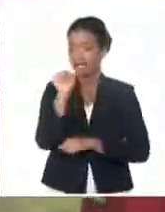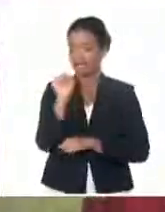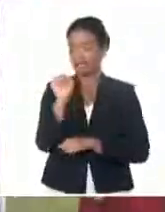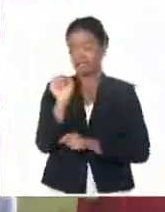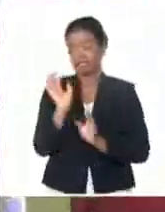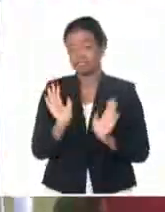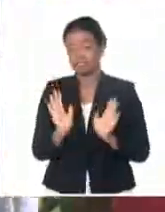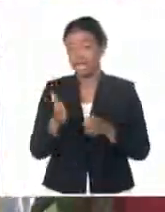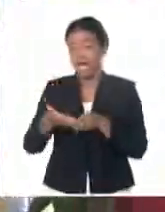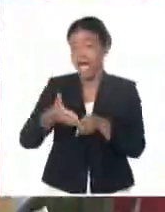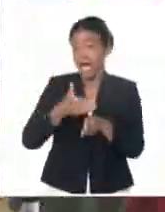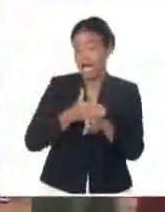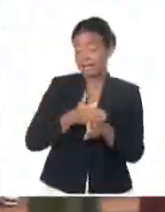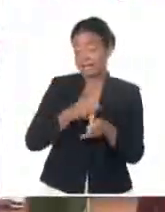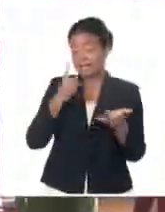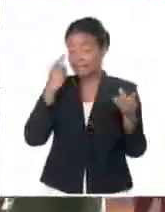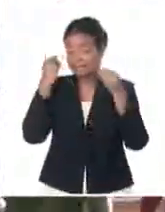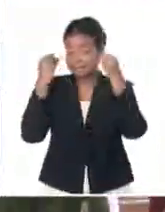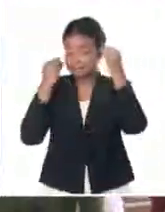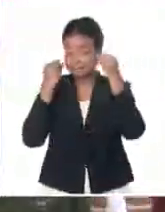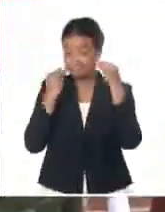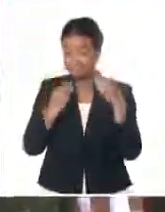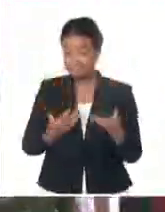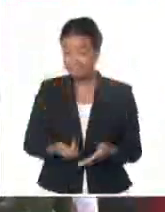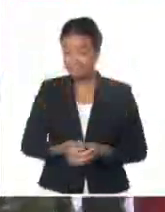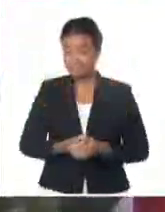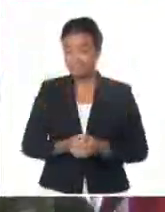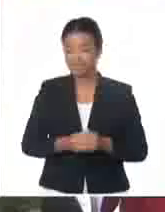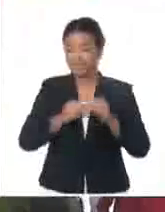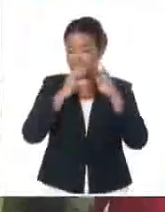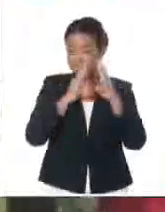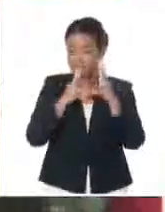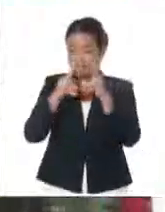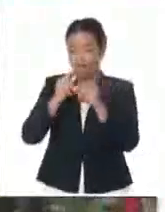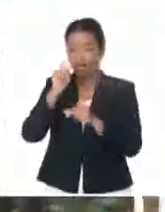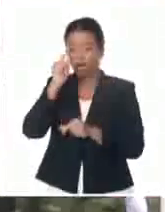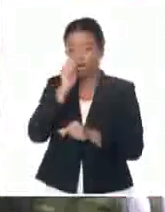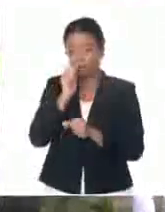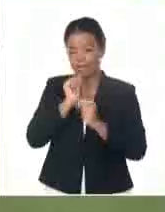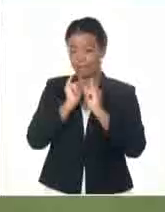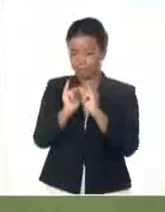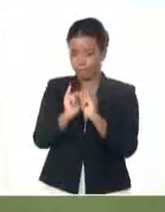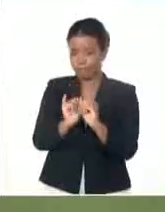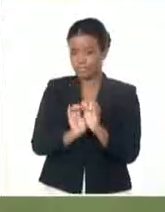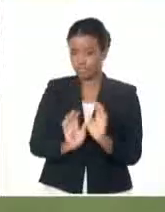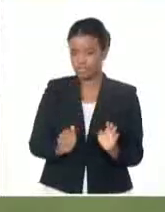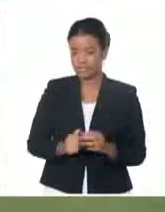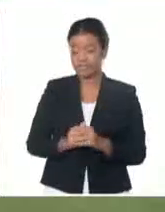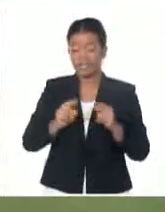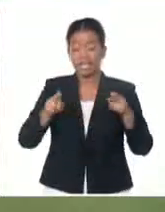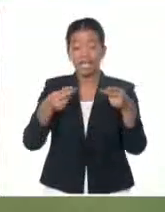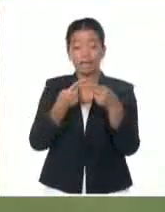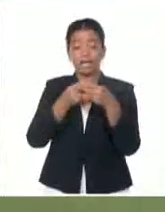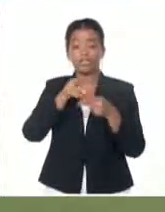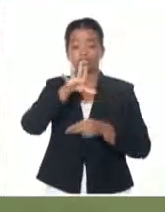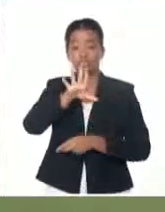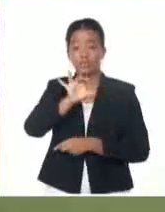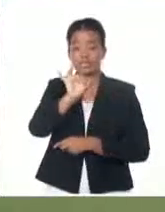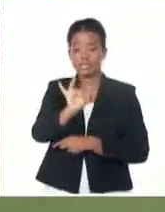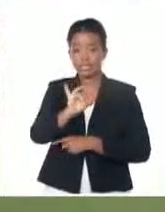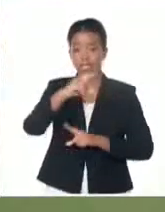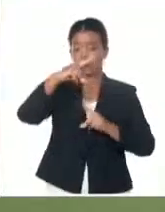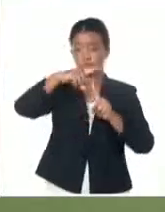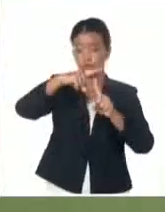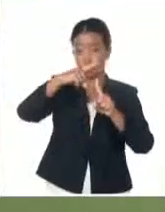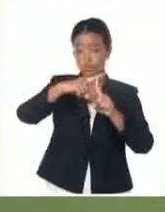dos antecedentes. El estadístico Wilber Rodríguez nos facilitaba algunos datos. En la serie número 57, Las Tunas derrotó a Granma en